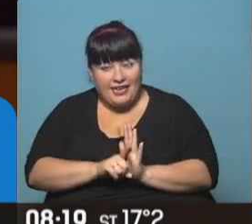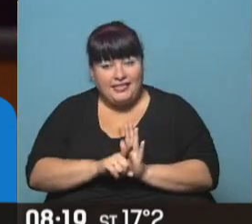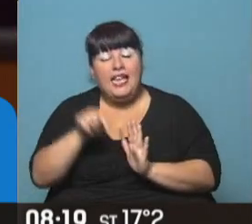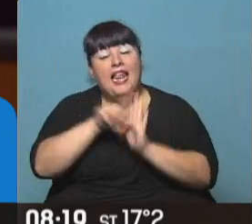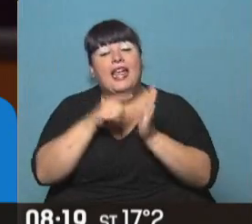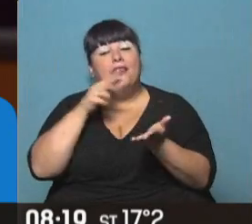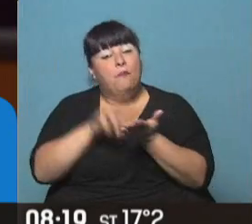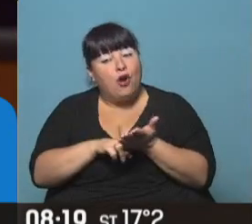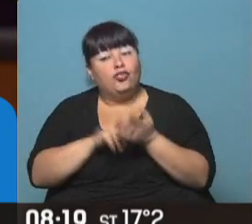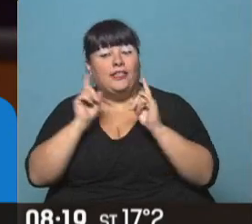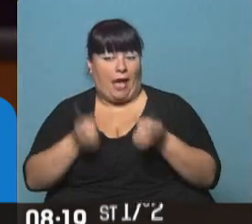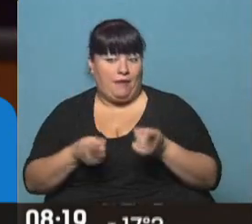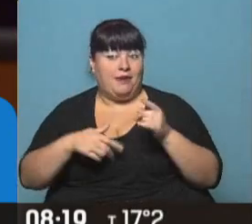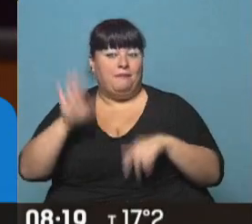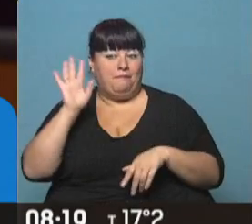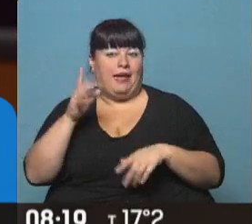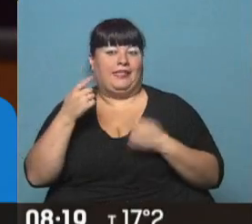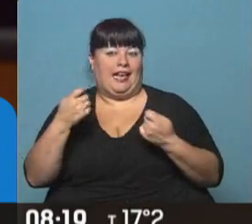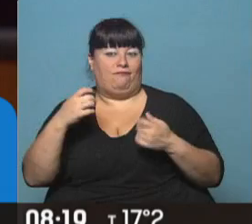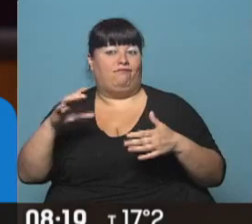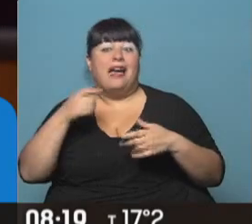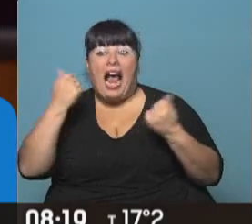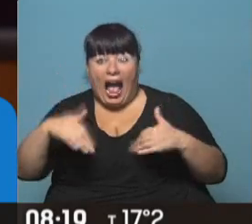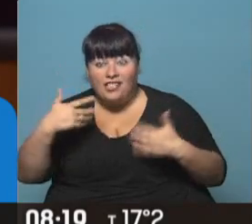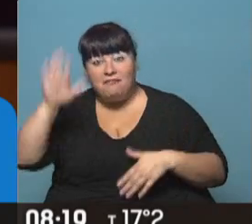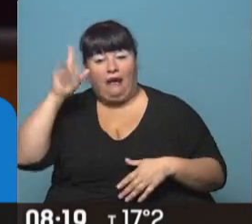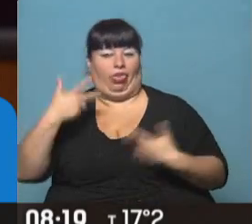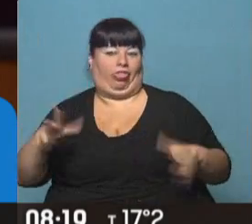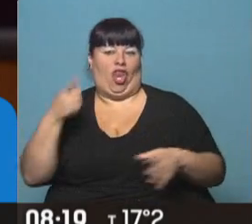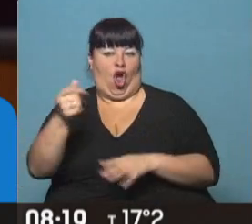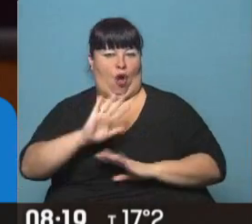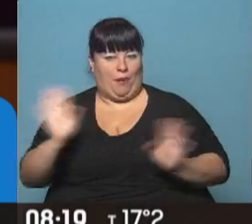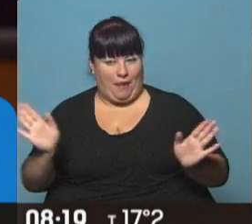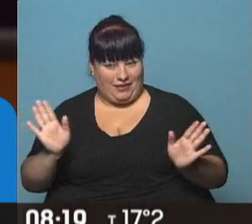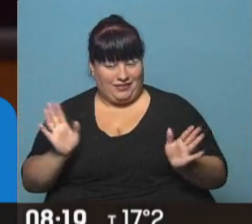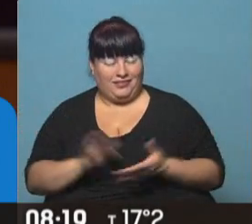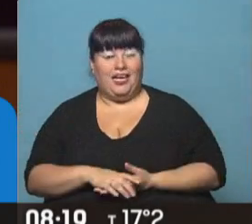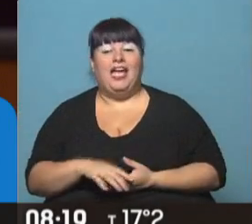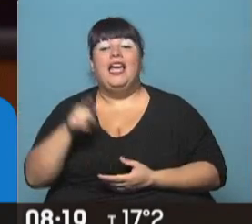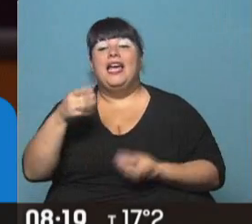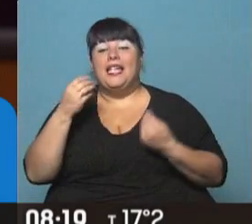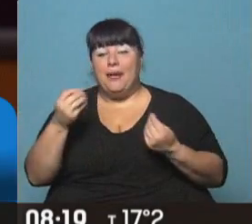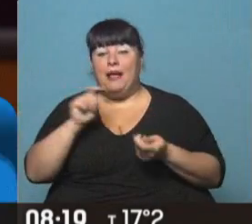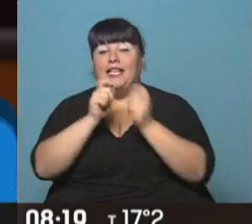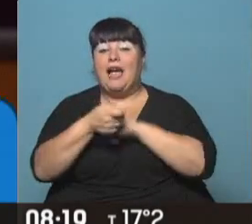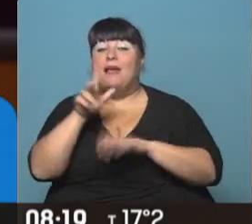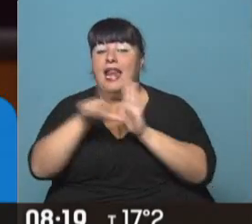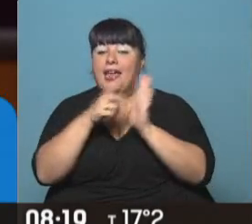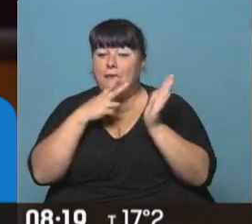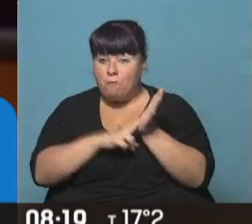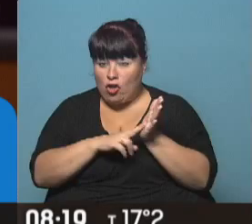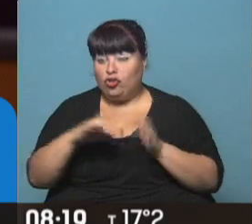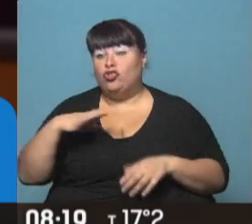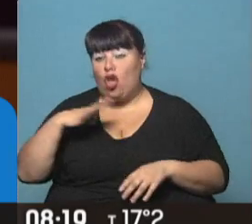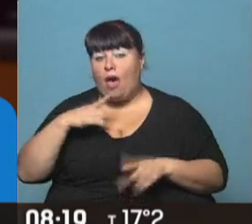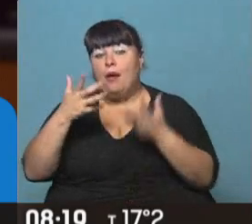medidas tributarias en sí mismas son las más costo efectivas, porque son las que primero impactan en el consumo. Lo que está pasando con la reforma tributaria, que aún